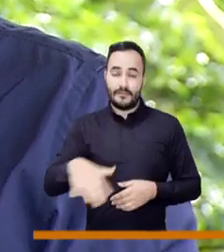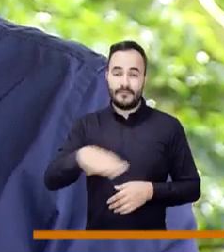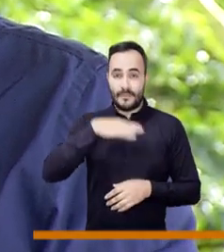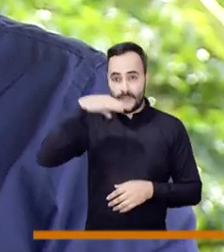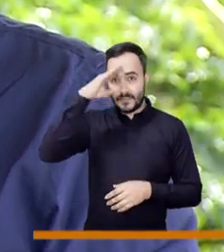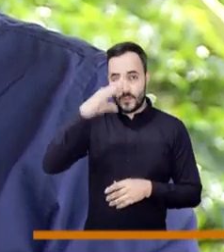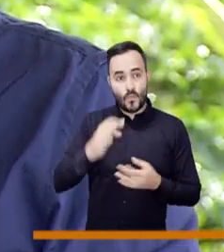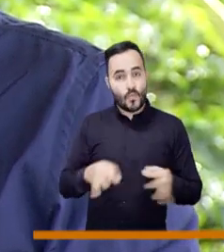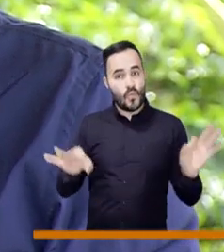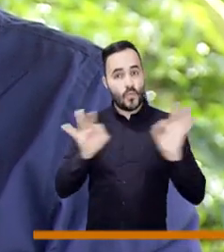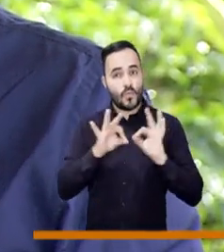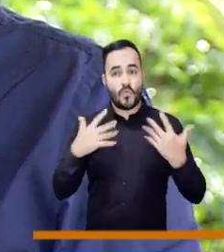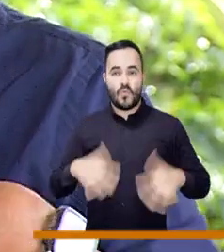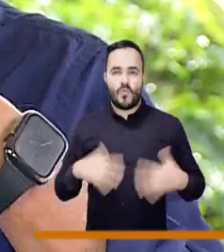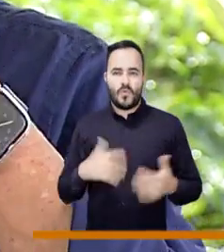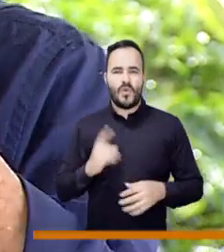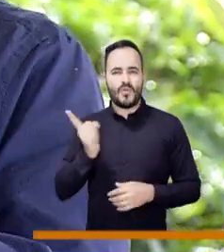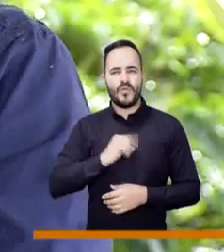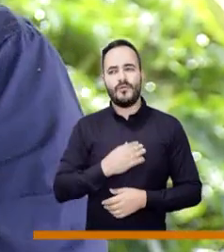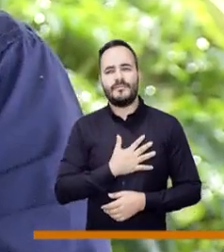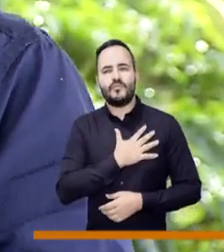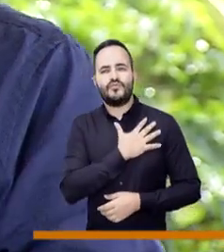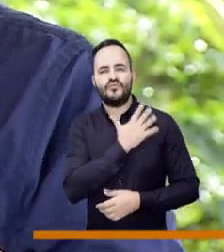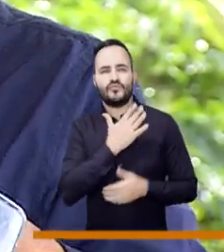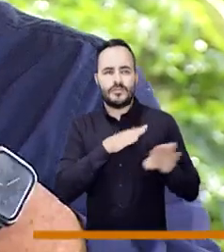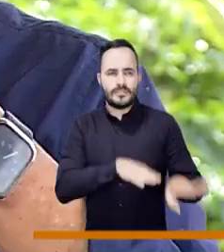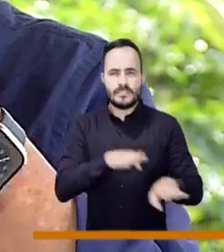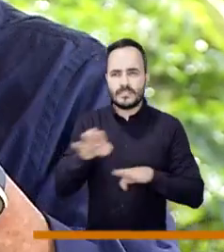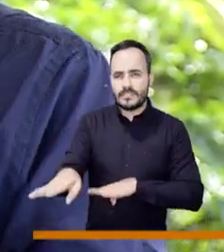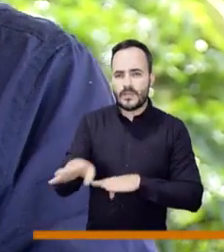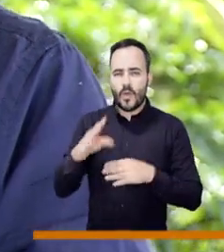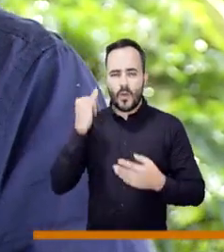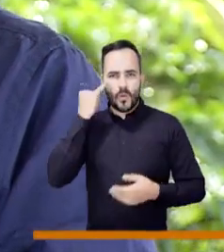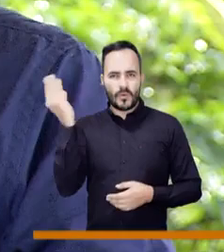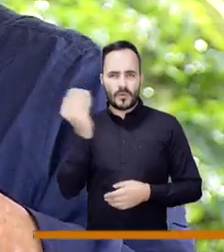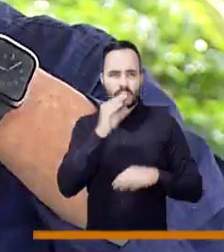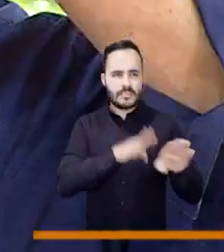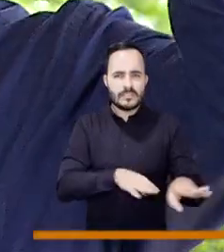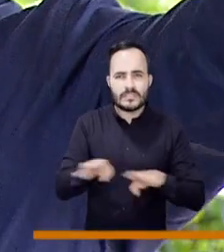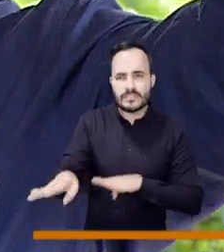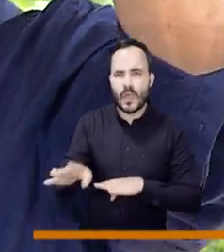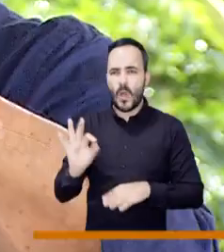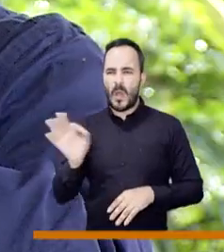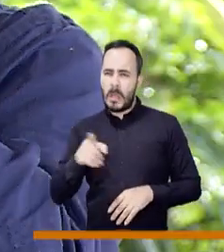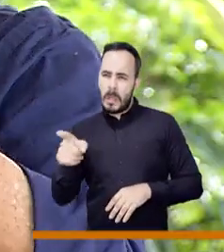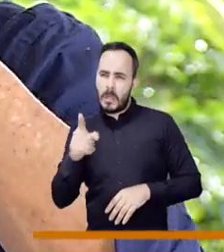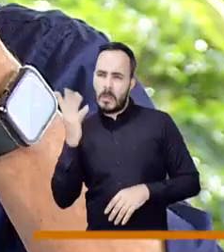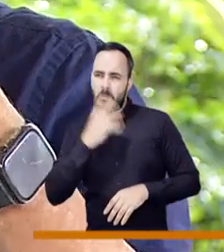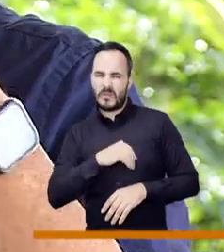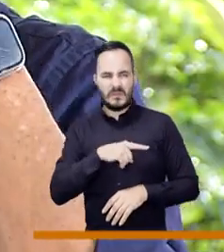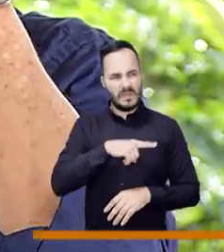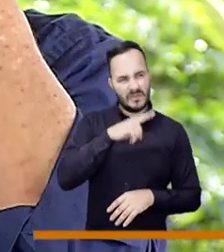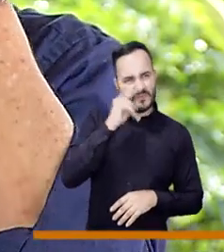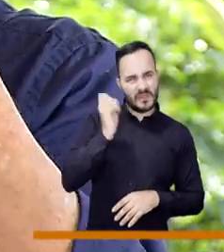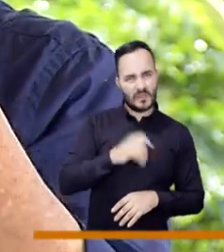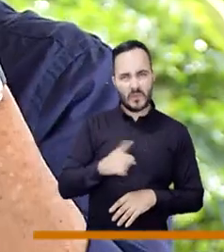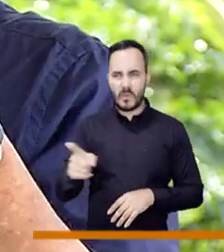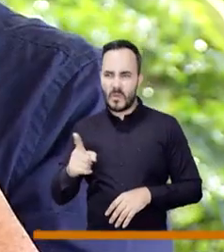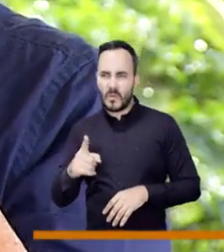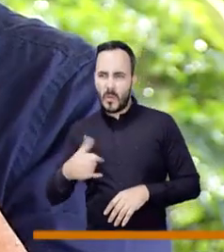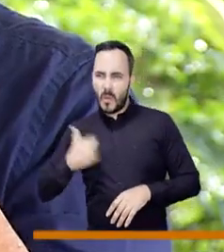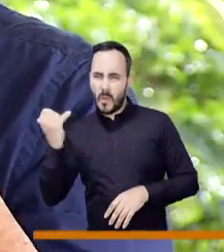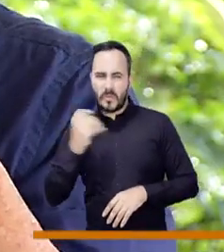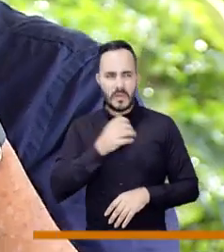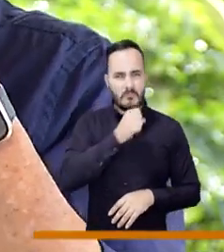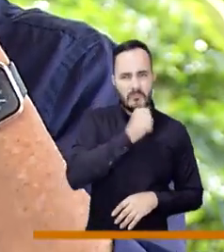no puede seguir votando por emocionalidad, o por ideologías, o porque este es feo, bonito, viejo. No, ¿quiénes son